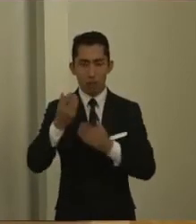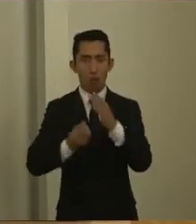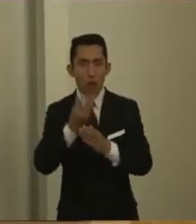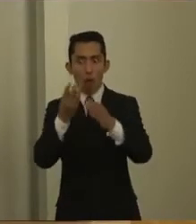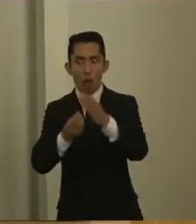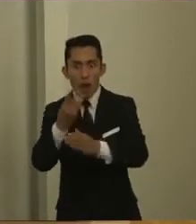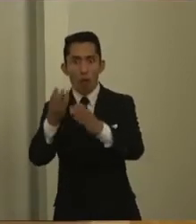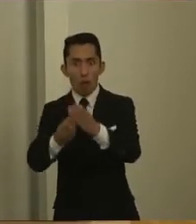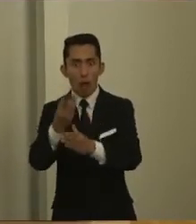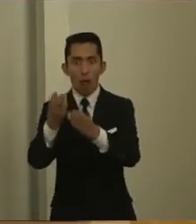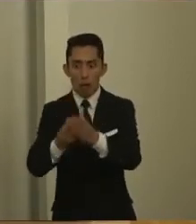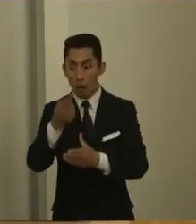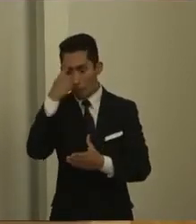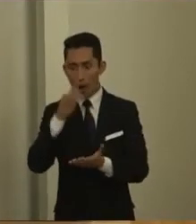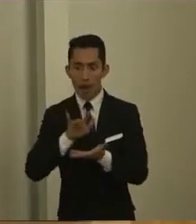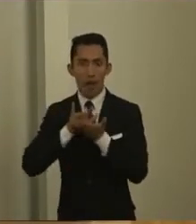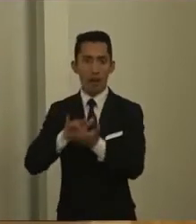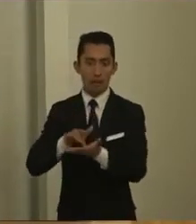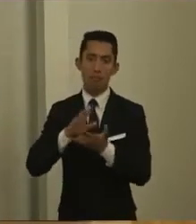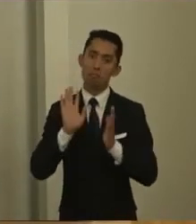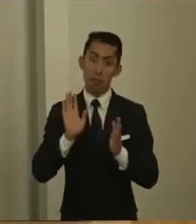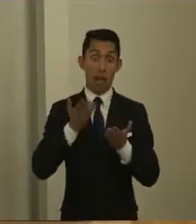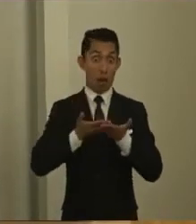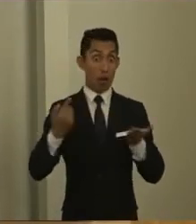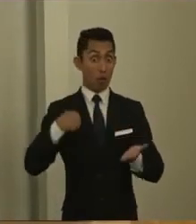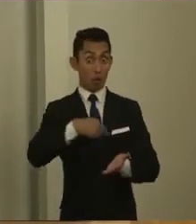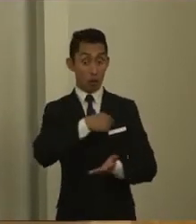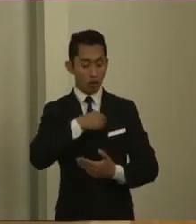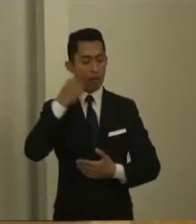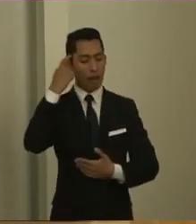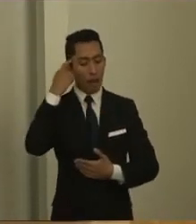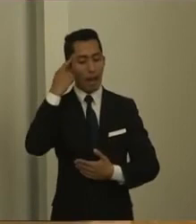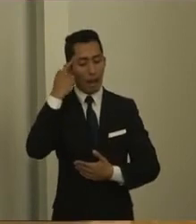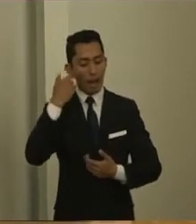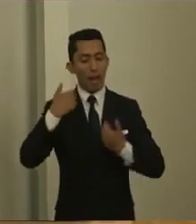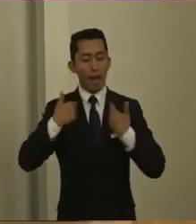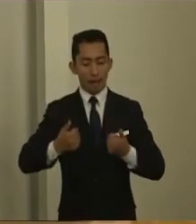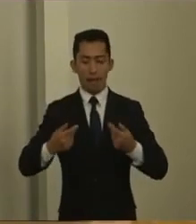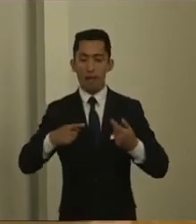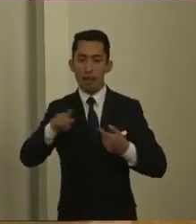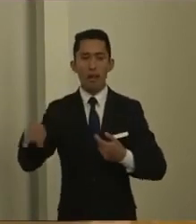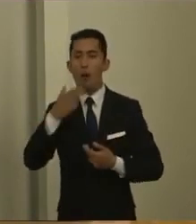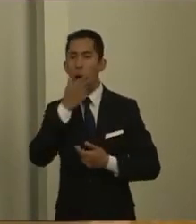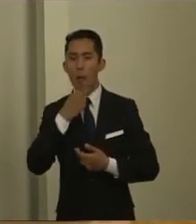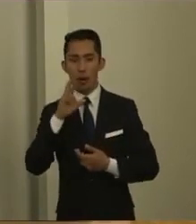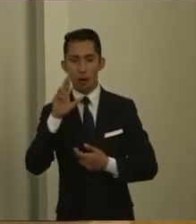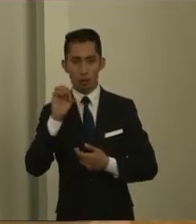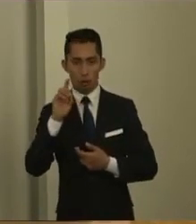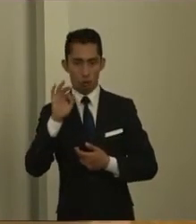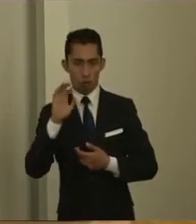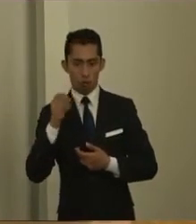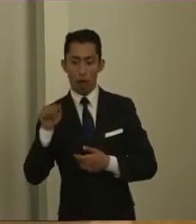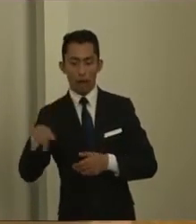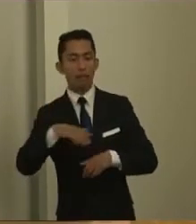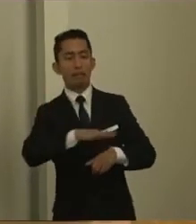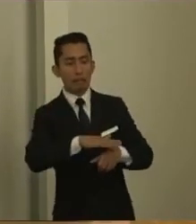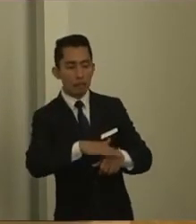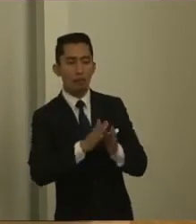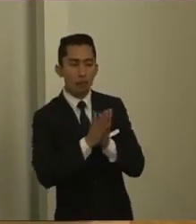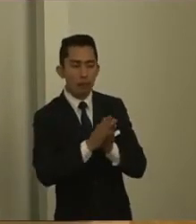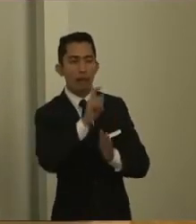en este sentido atenderemos y debemos atender al llamado de rodolfo stavenhagen para que las teorías